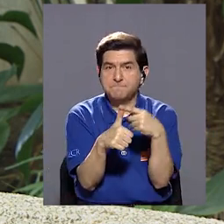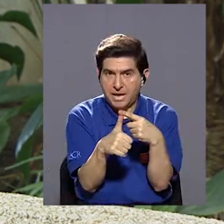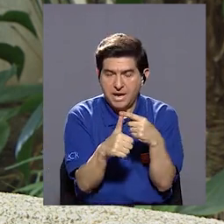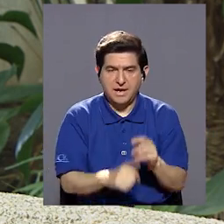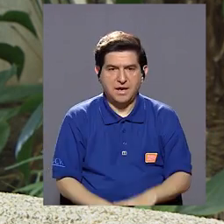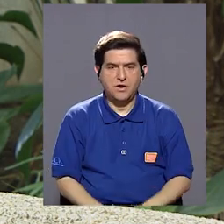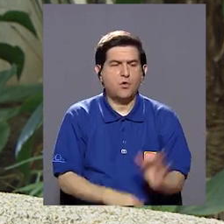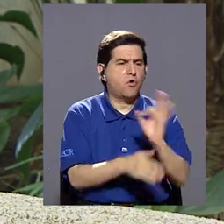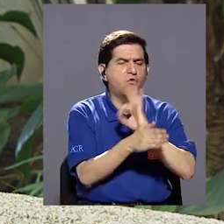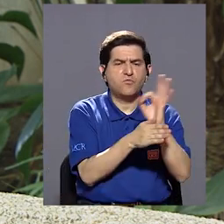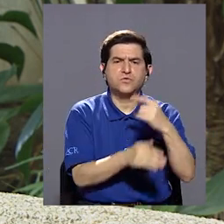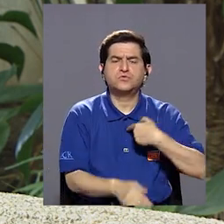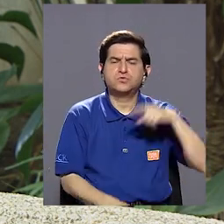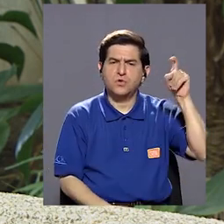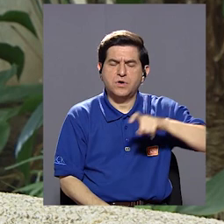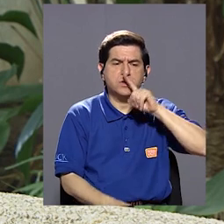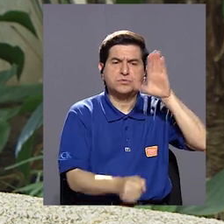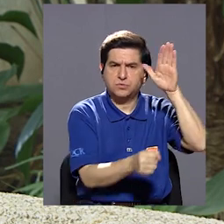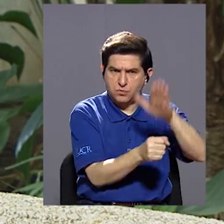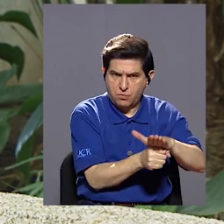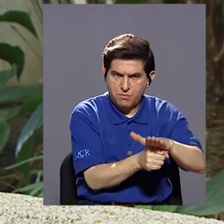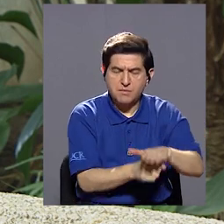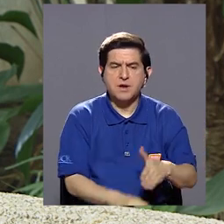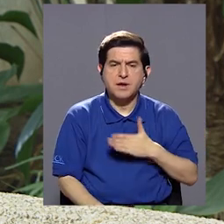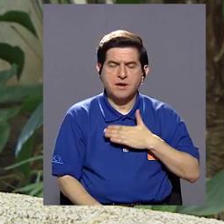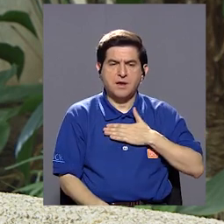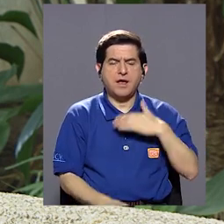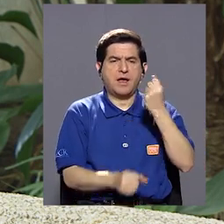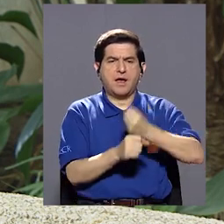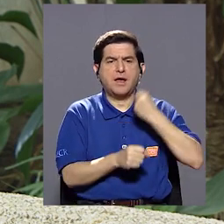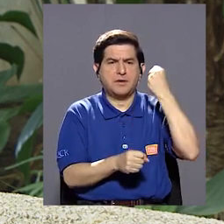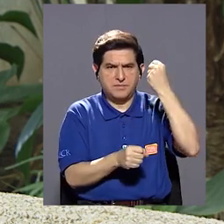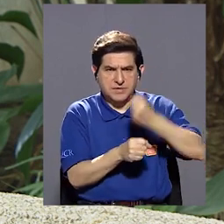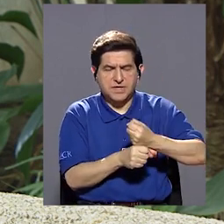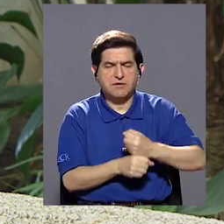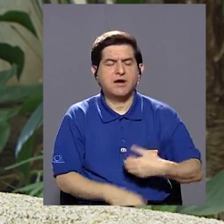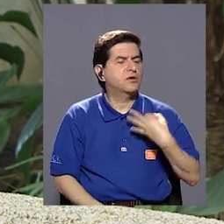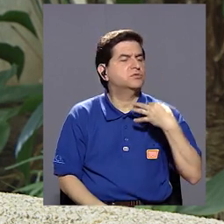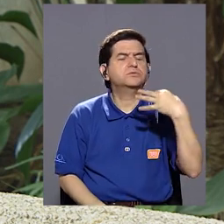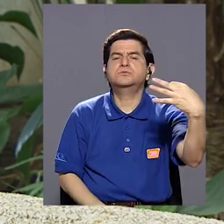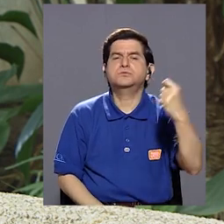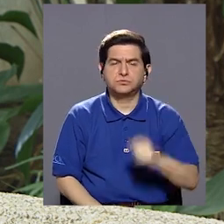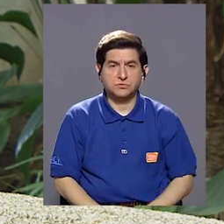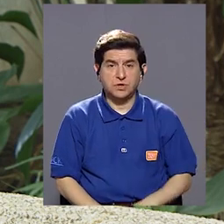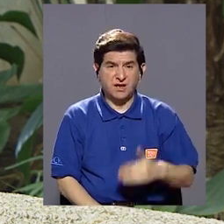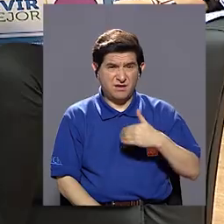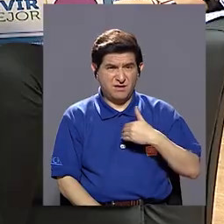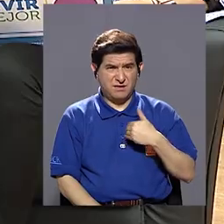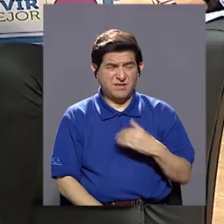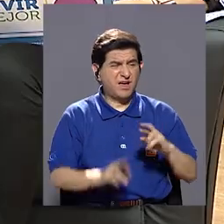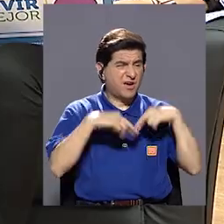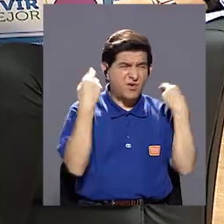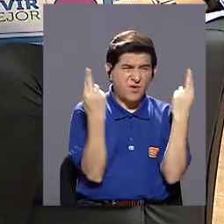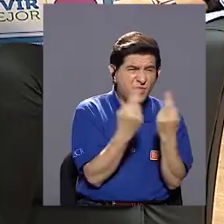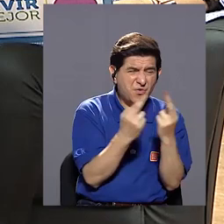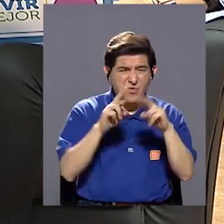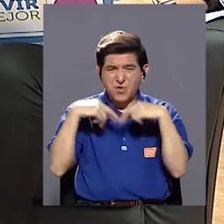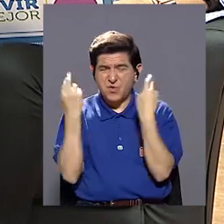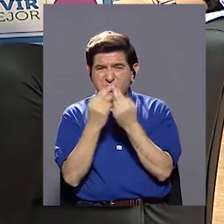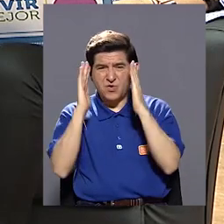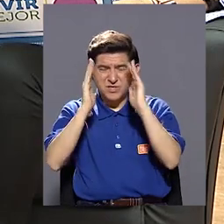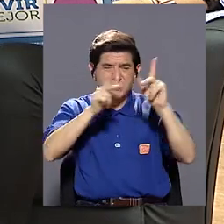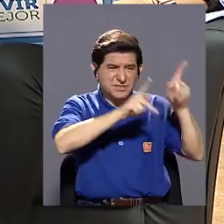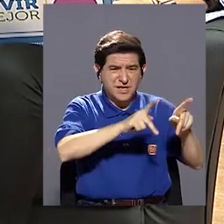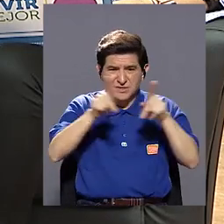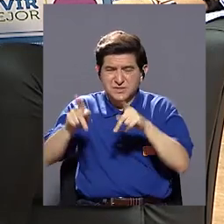tomar. Primero, ¿cuáles son las funciones que yo debo ejecutar dentro de mi puesto a nivel cotidiano? Si tengo muchas